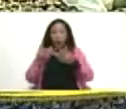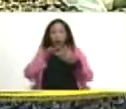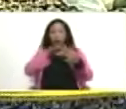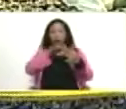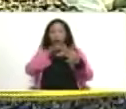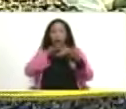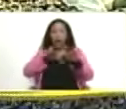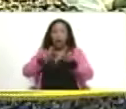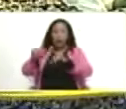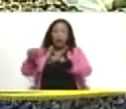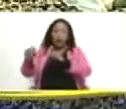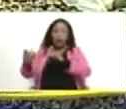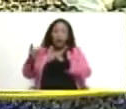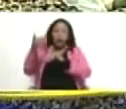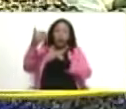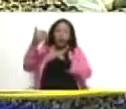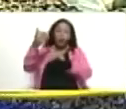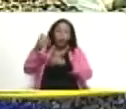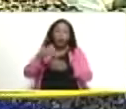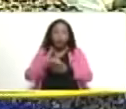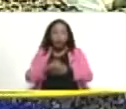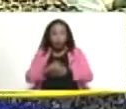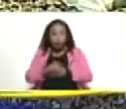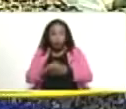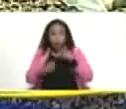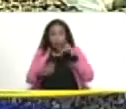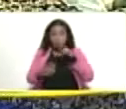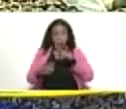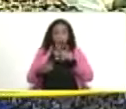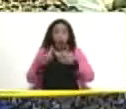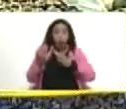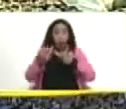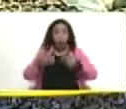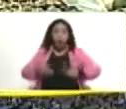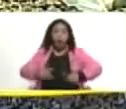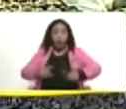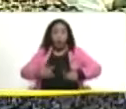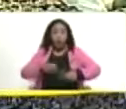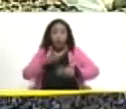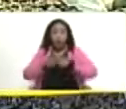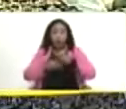imperialista. Hay que ver lo que es eso,